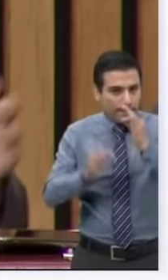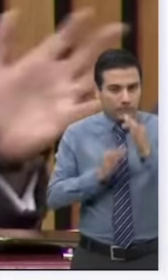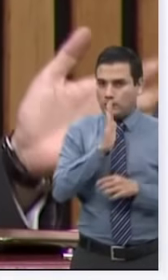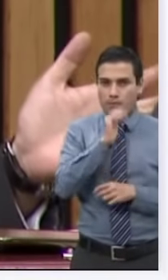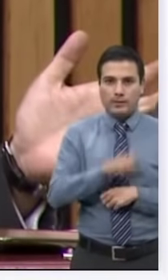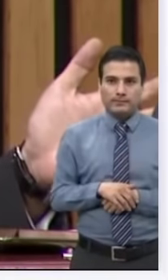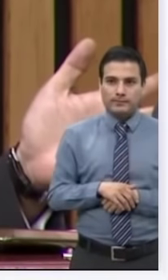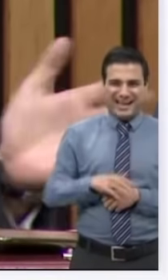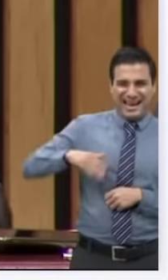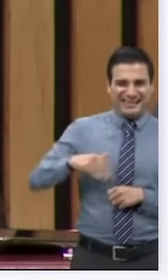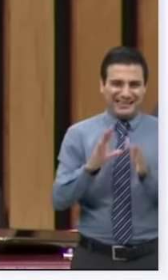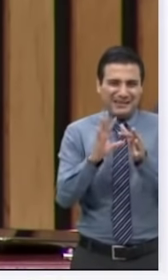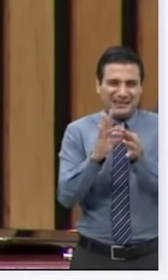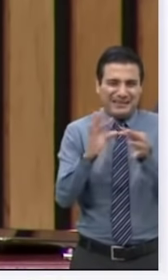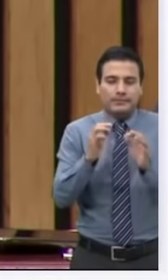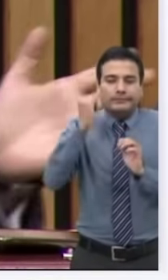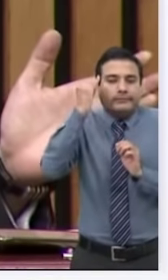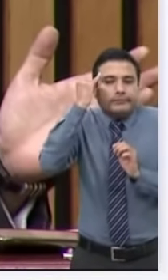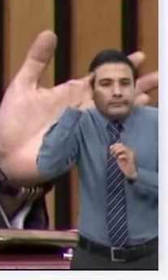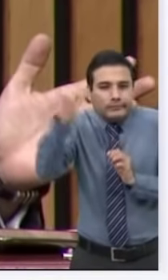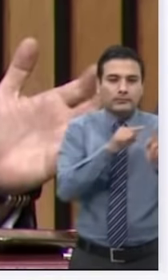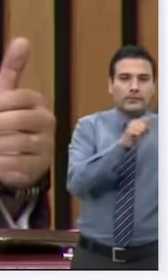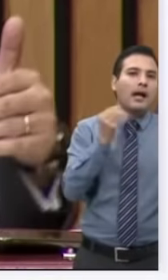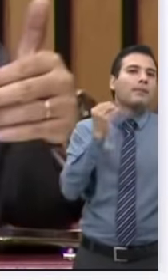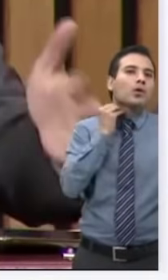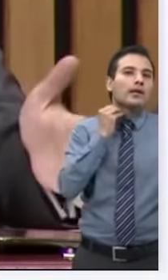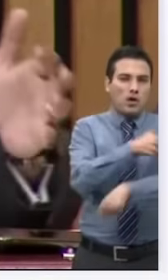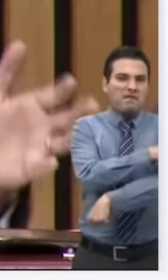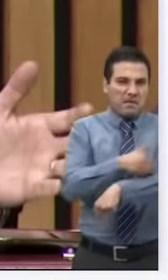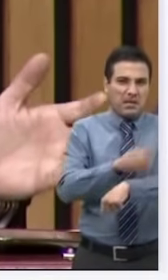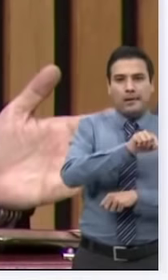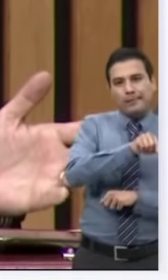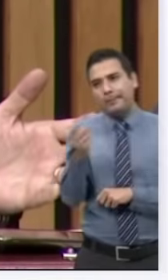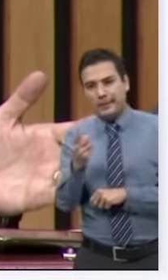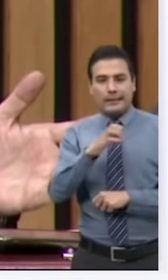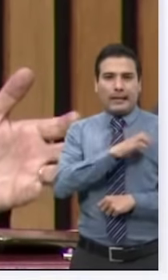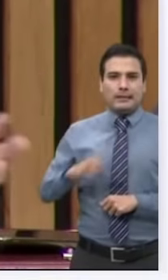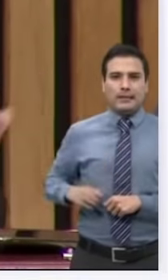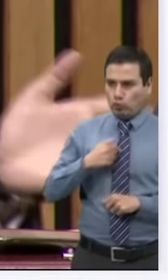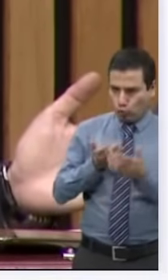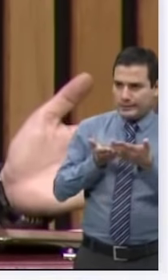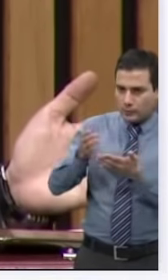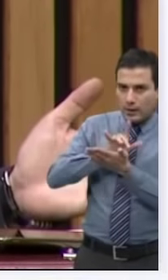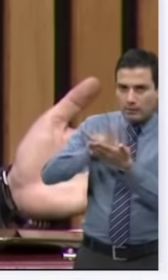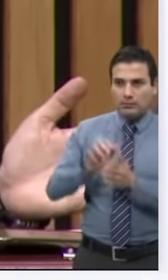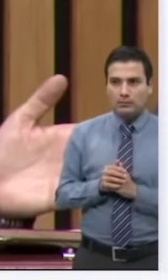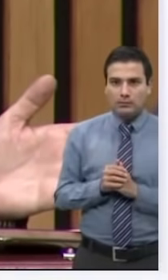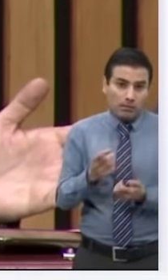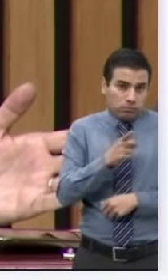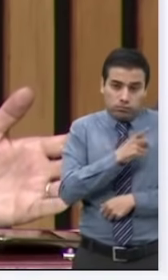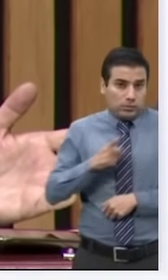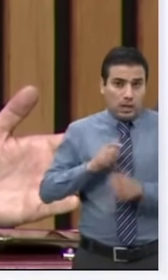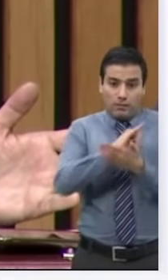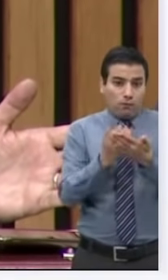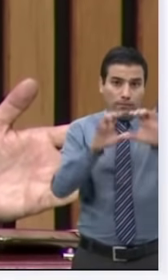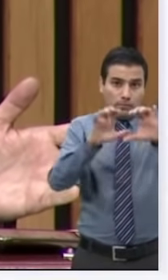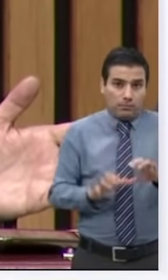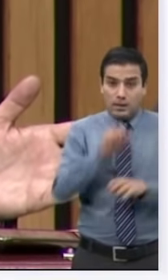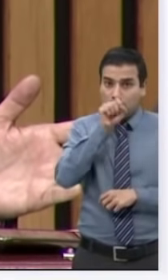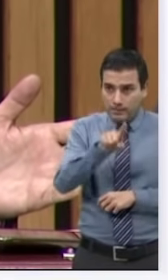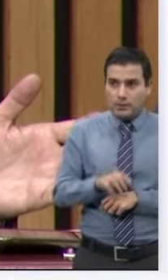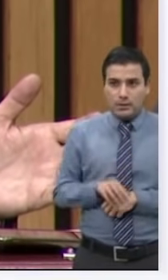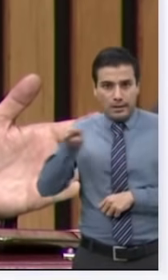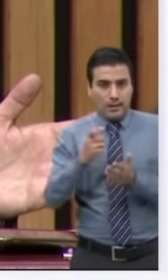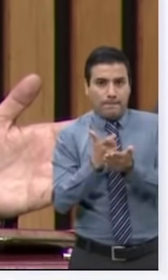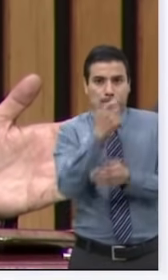decía qué pasa si un abogado es familiar y le prestan los servicios a un candidato pues lo tiene que declarar y se tiene que pagar